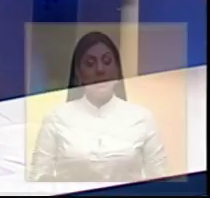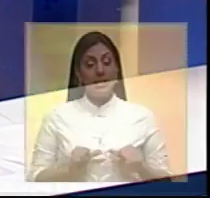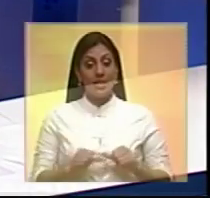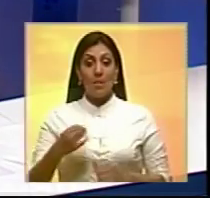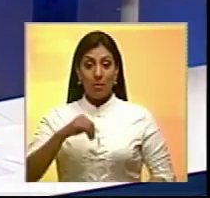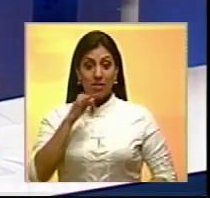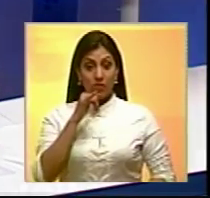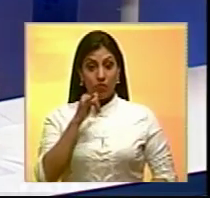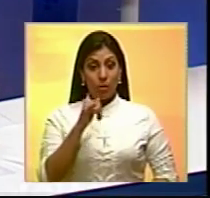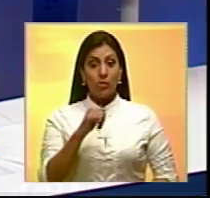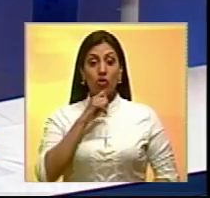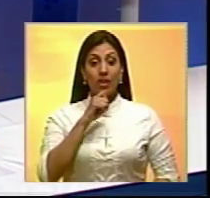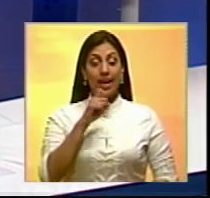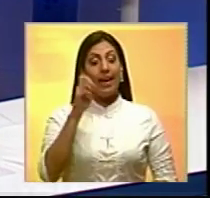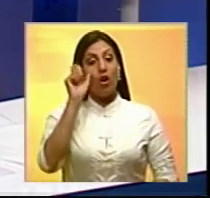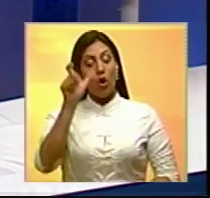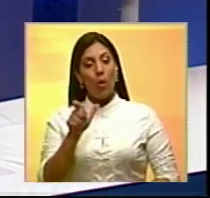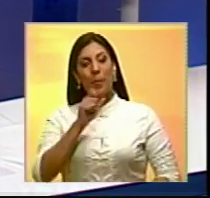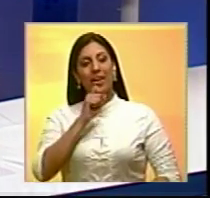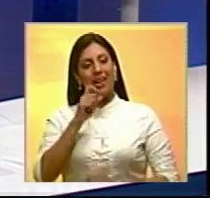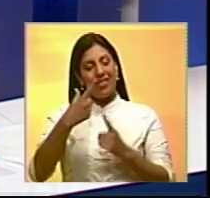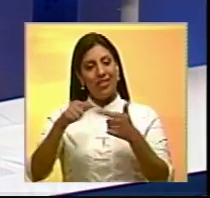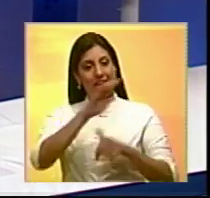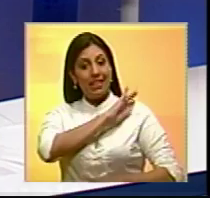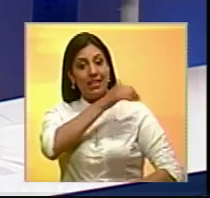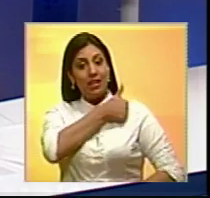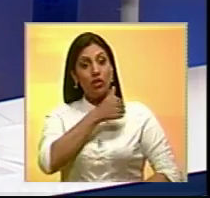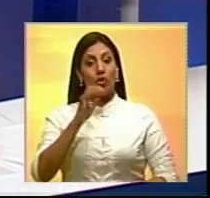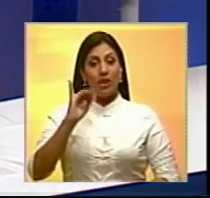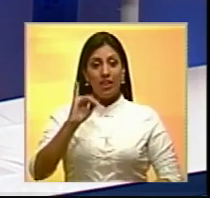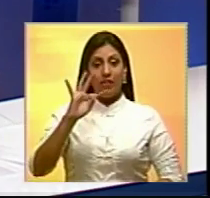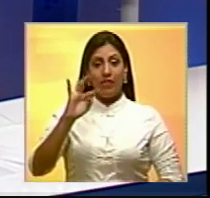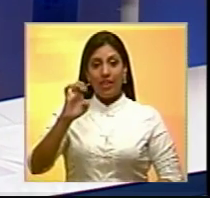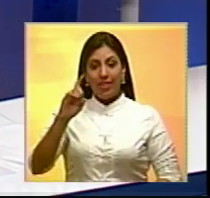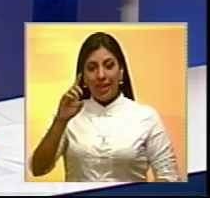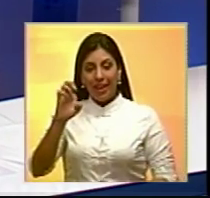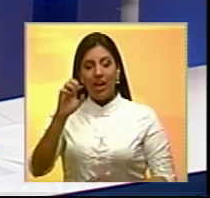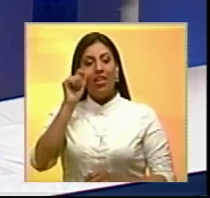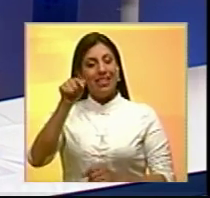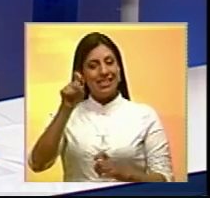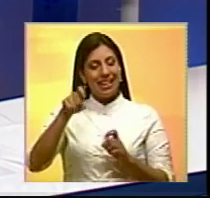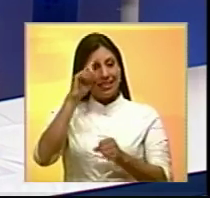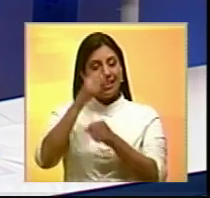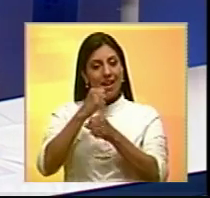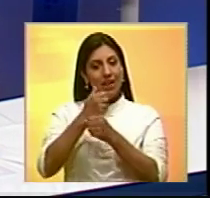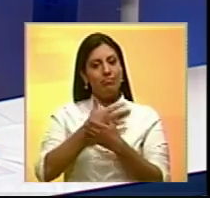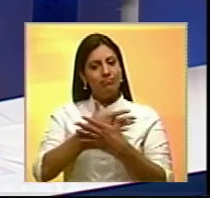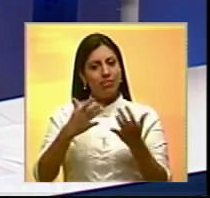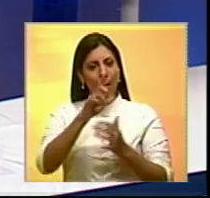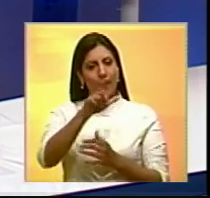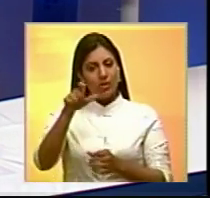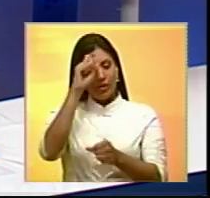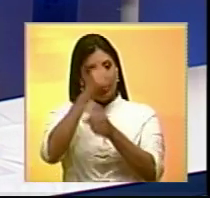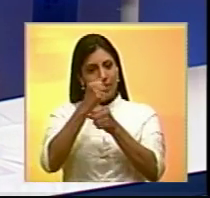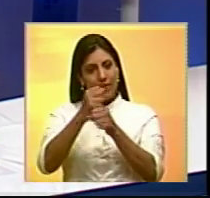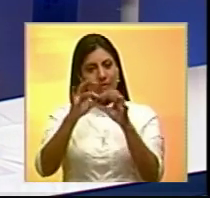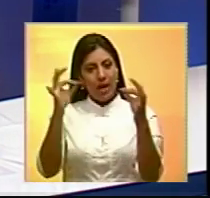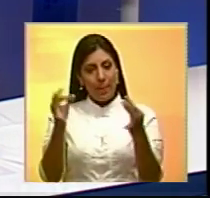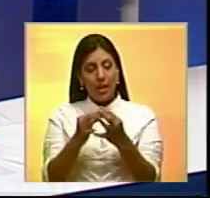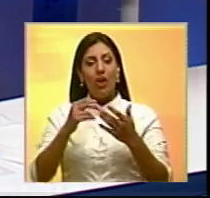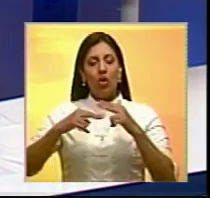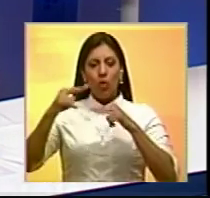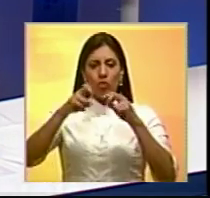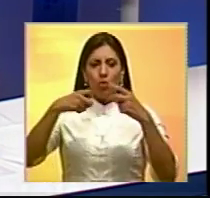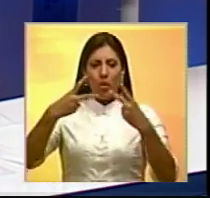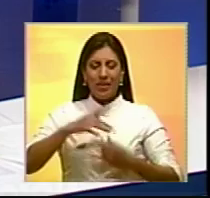Amigos, continuamos con las informaciones. Eduardo Fernández, director del IFEDEC, aseguró que es necesario trabajar por el bien común de la familia venezolana y